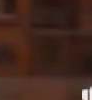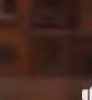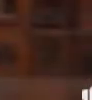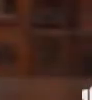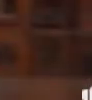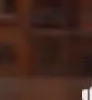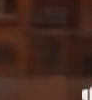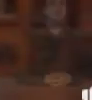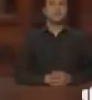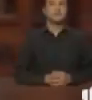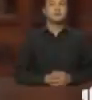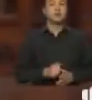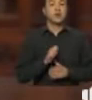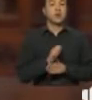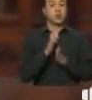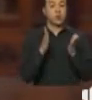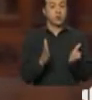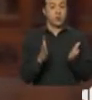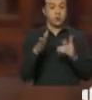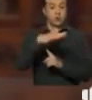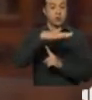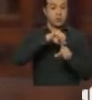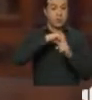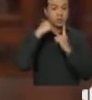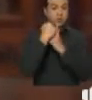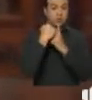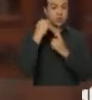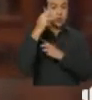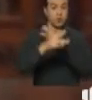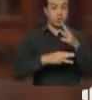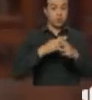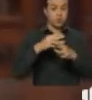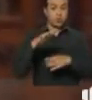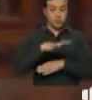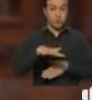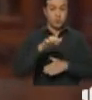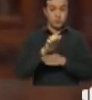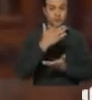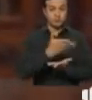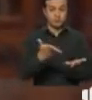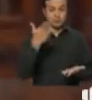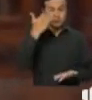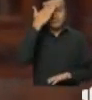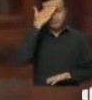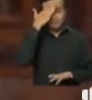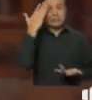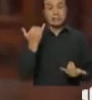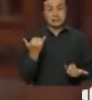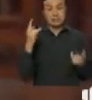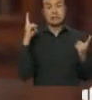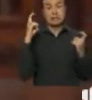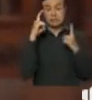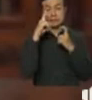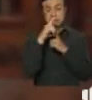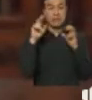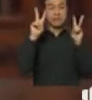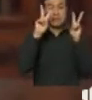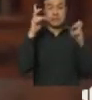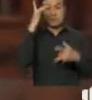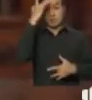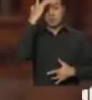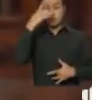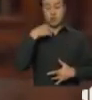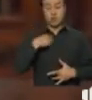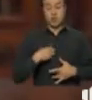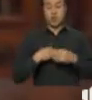Ciudadanos, la situación que atraviesan el mundo y el país, como ustedes conocen, se está tornando muy difícil por el tema del